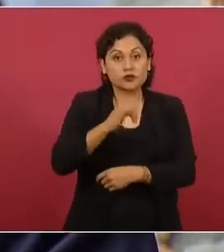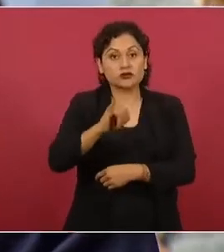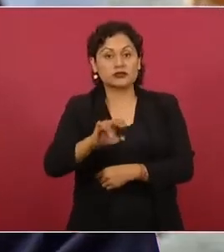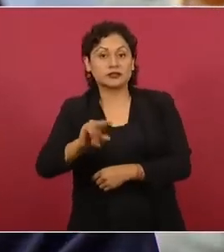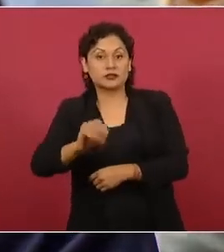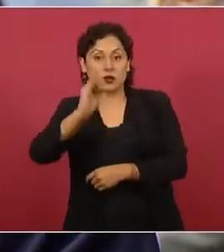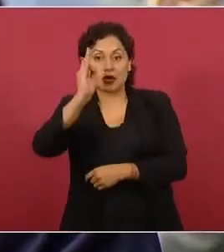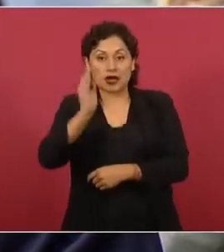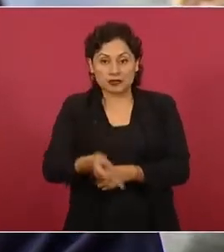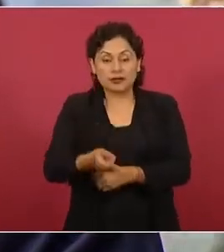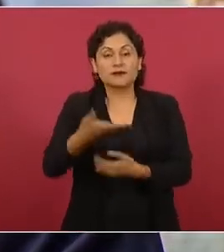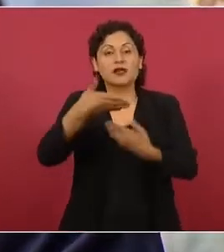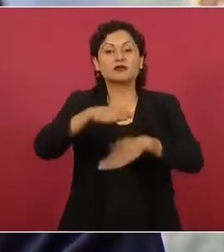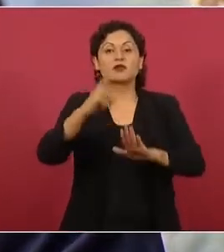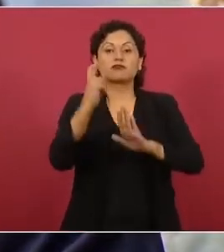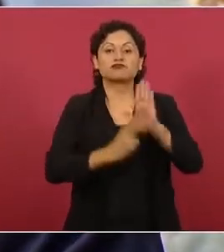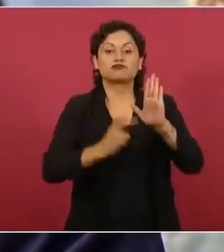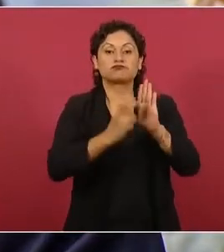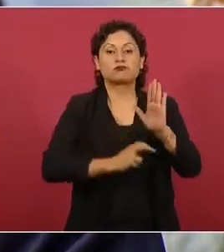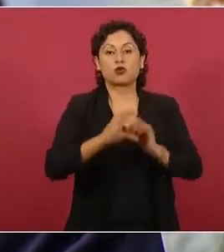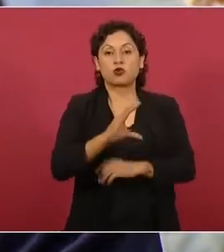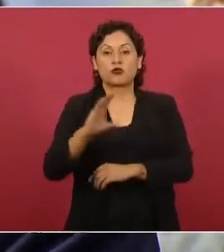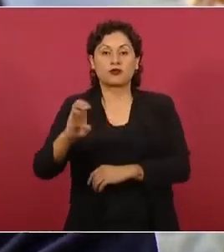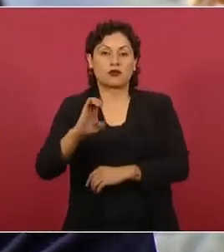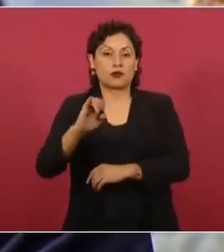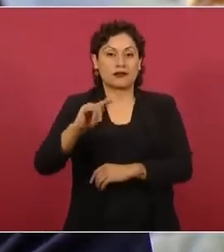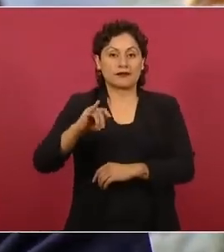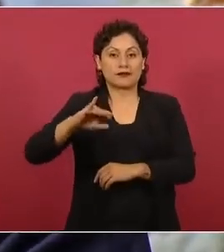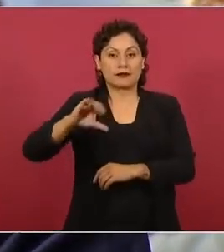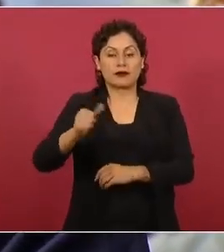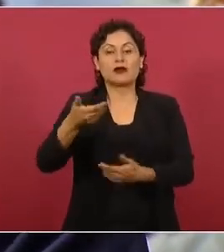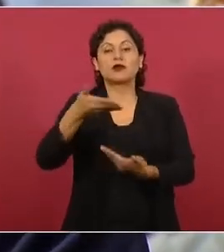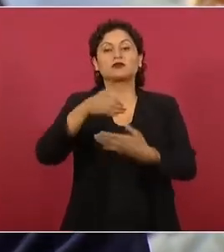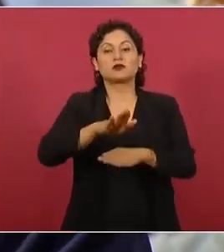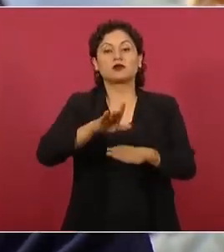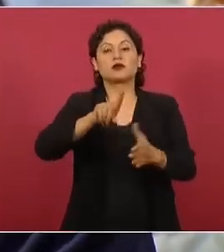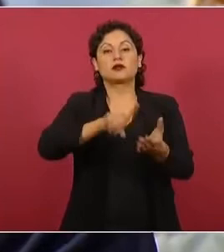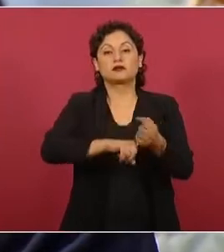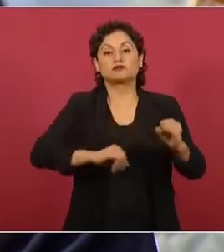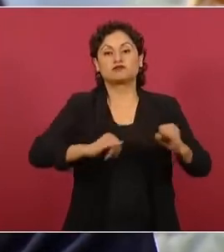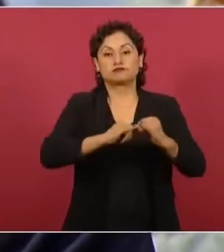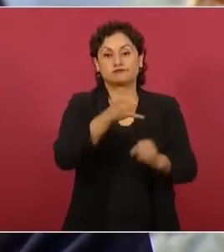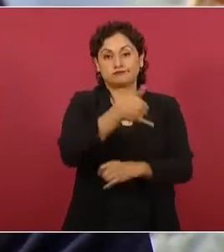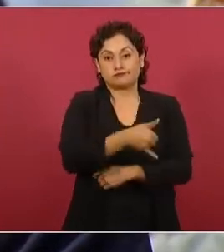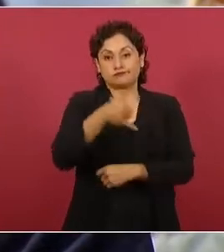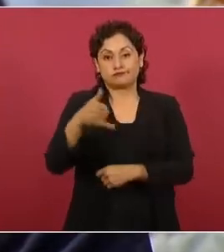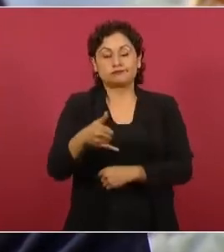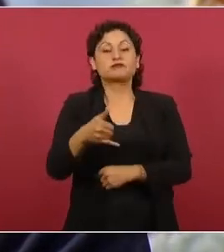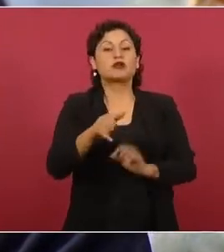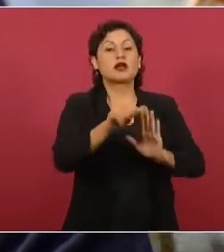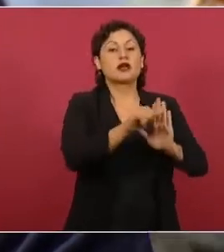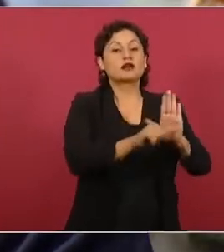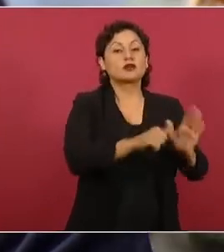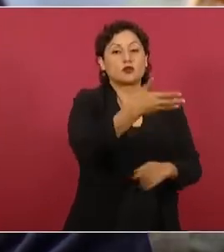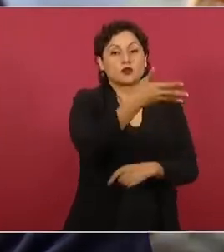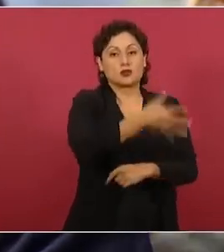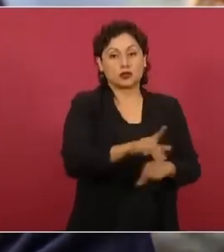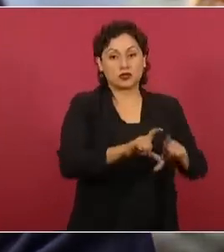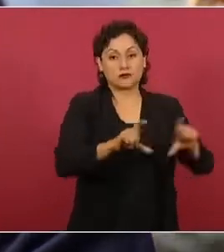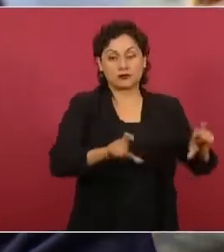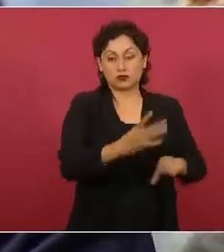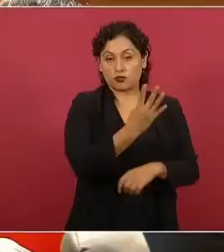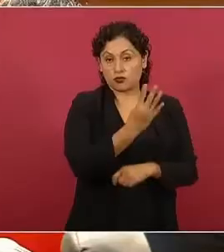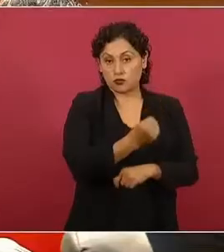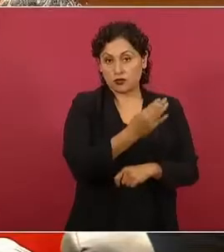de Ética del Instituto del Fondo Nacional de la Vivienda de los Trabajadores con fundamento en el artículo 10, fracción